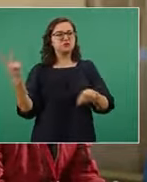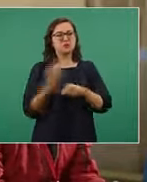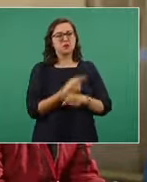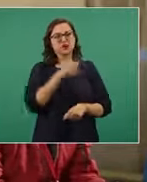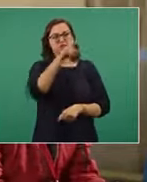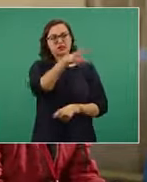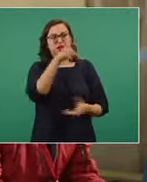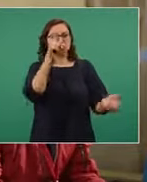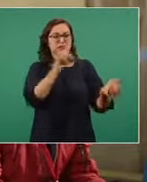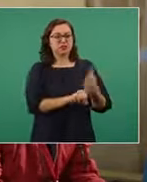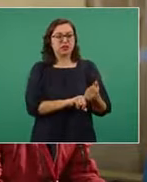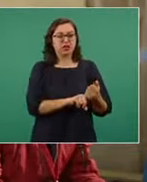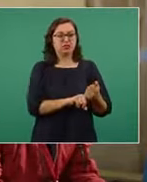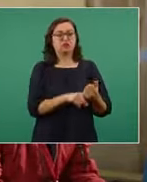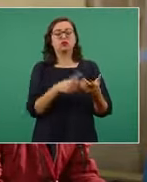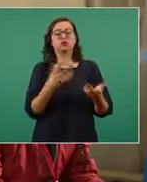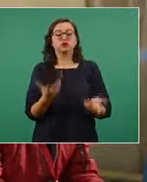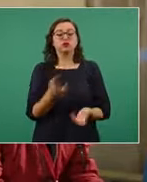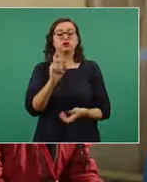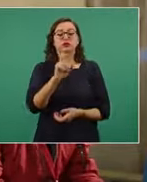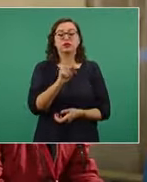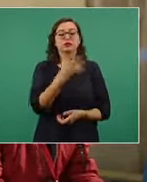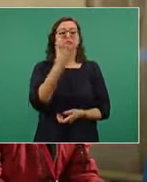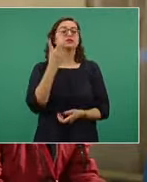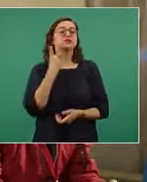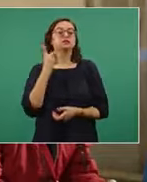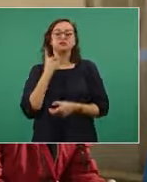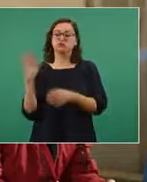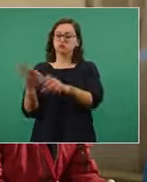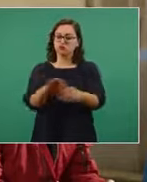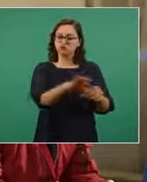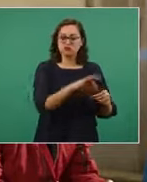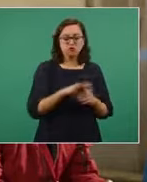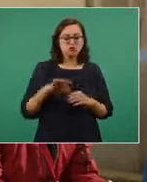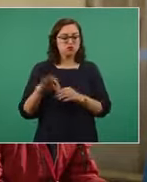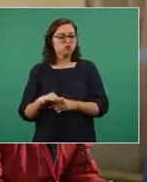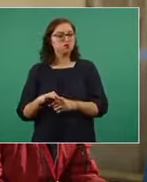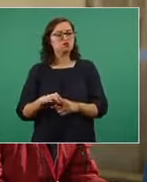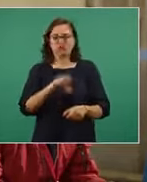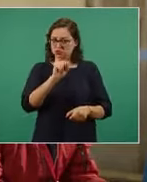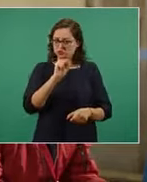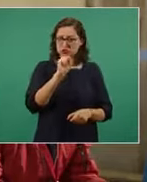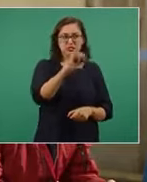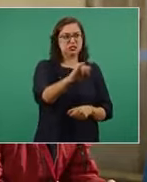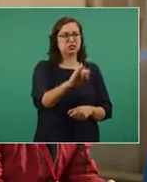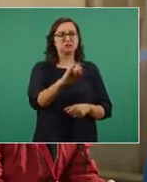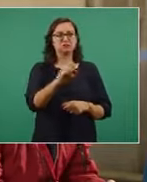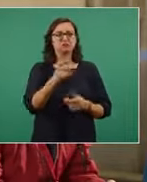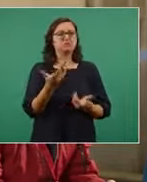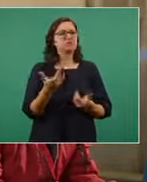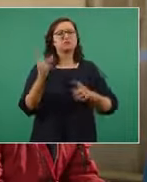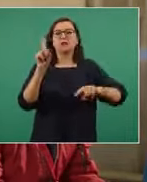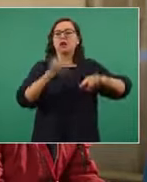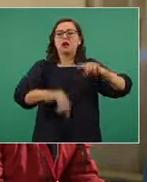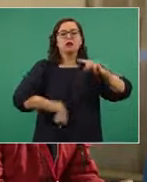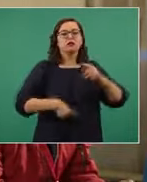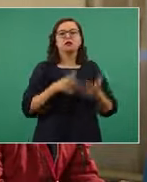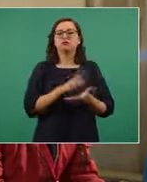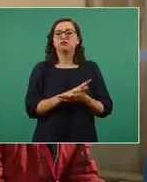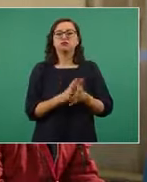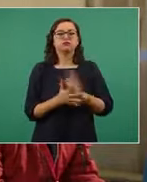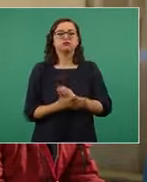que el voto unánime de 35 diputadas y diputados de todos los grupos parlamentarios del Congreso